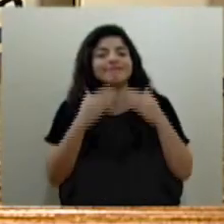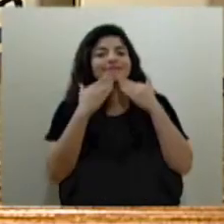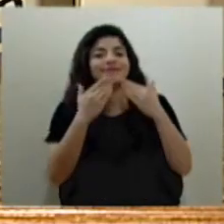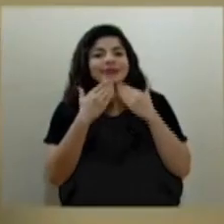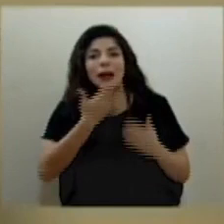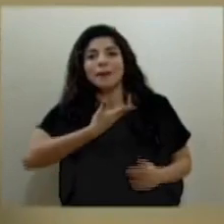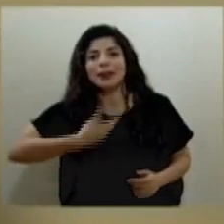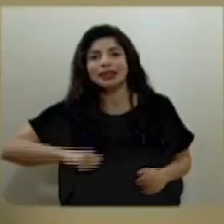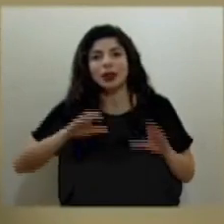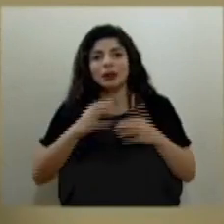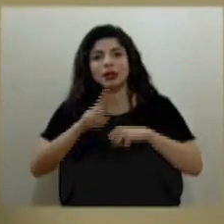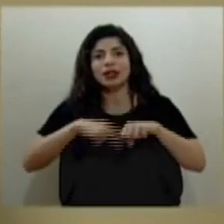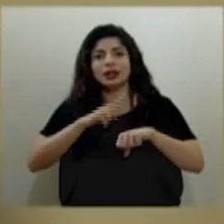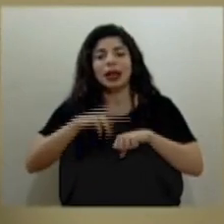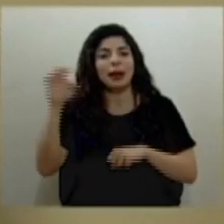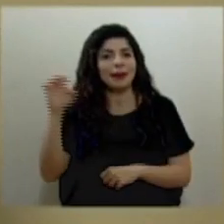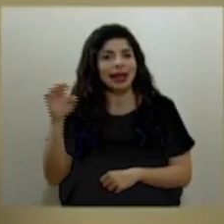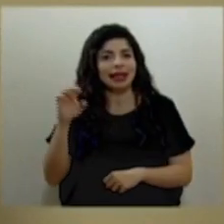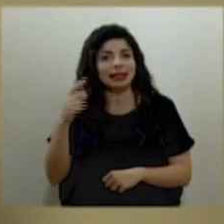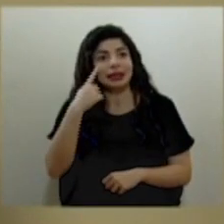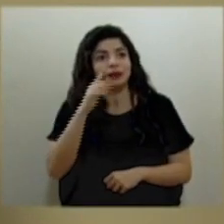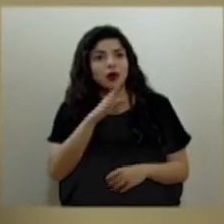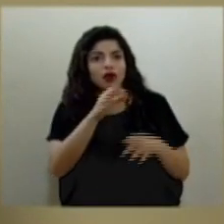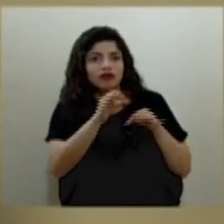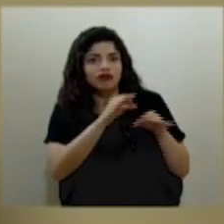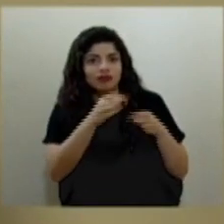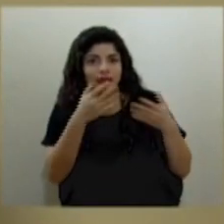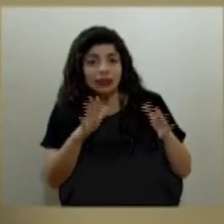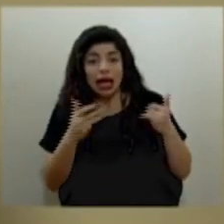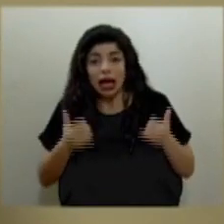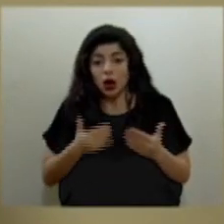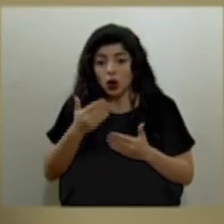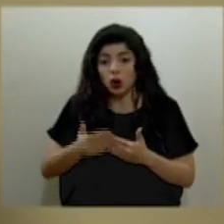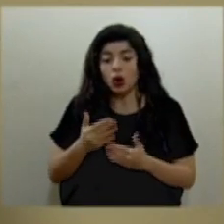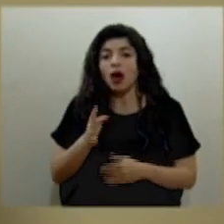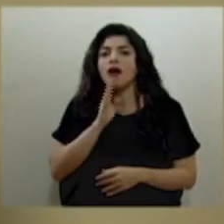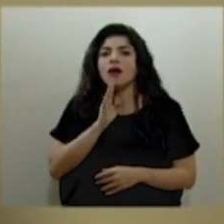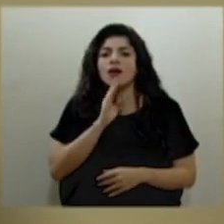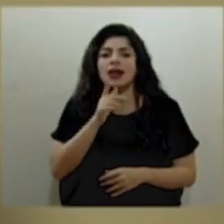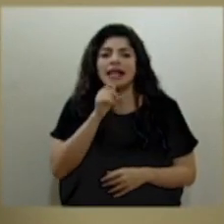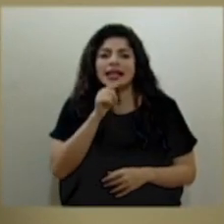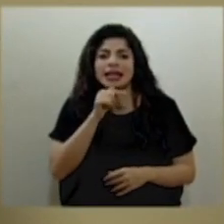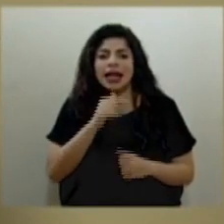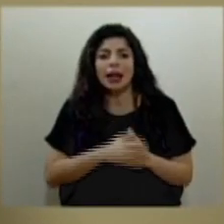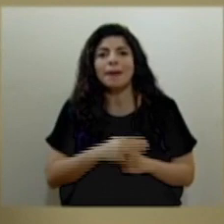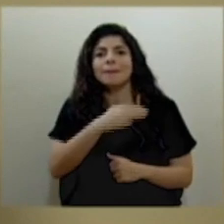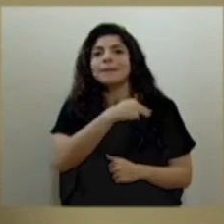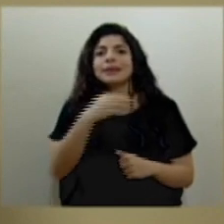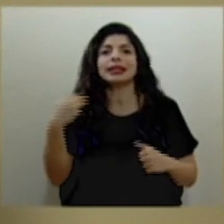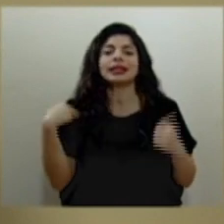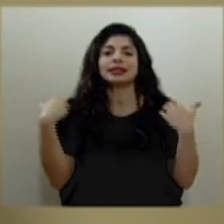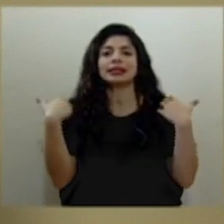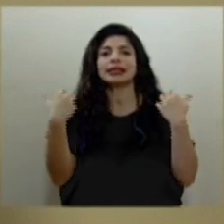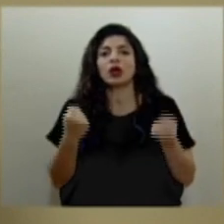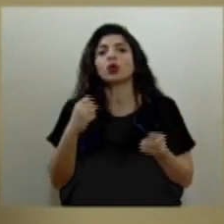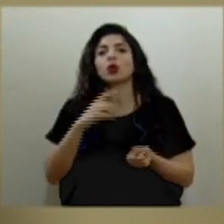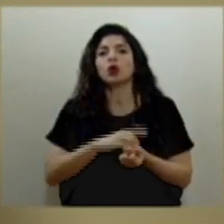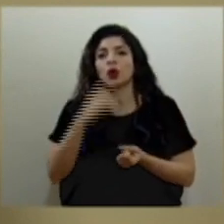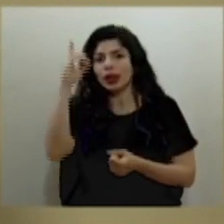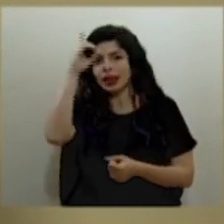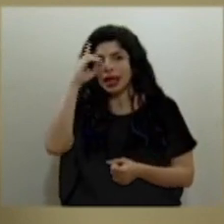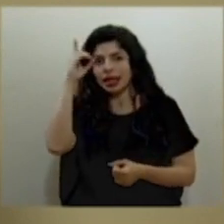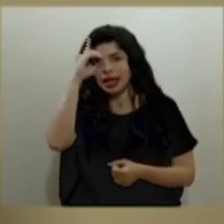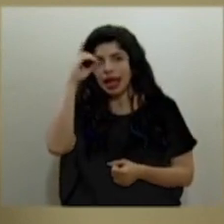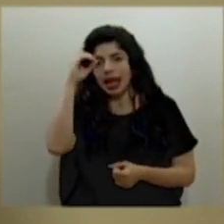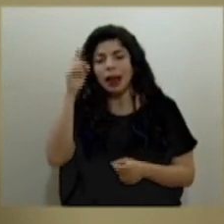Agradecemos al presidente de la Comisión Nacional de Emergencias por el detalle. A continuación, cedemos el uso de la palabra al ministro de Salud, el doctor Daniel